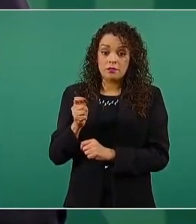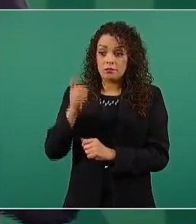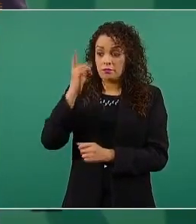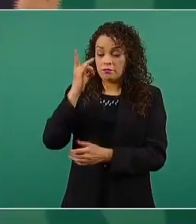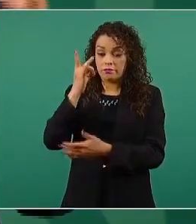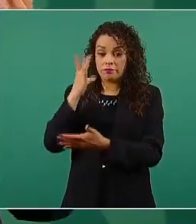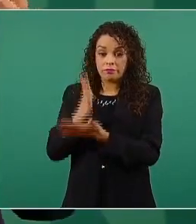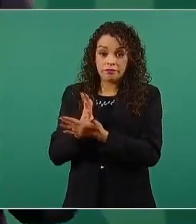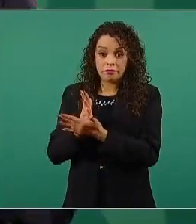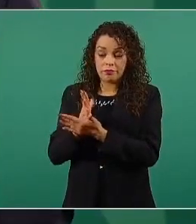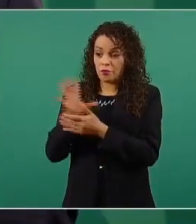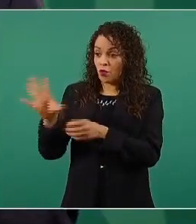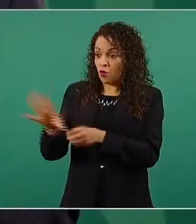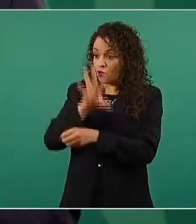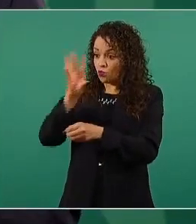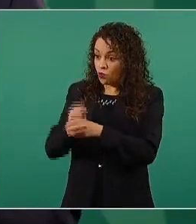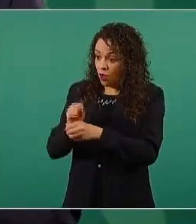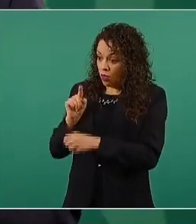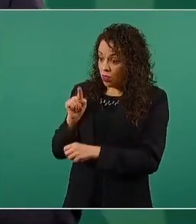en todo sentido,